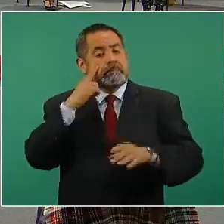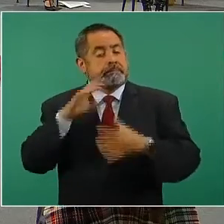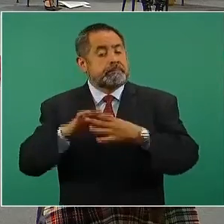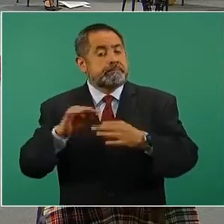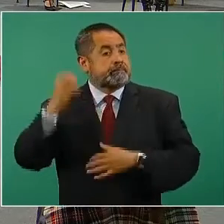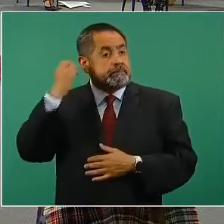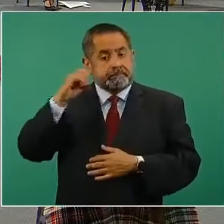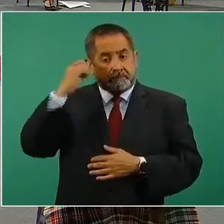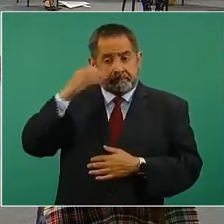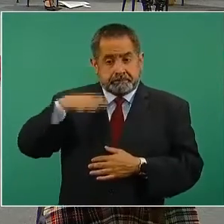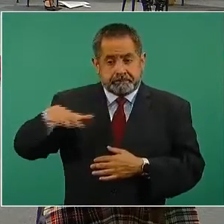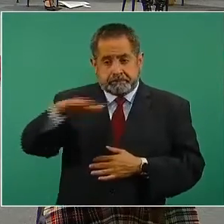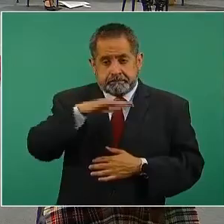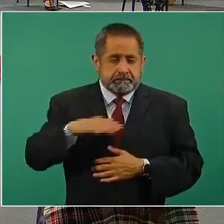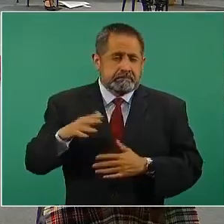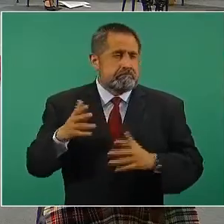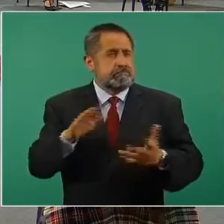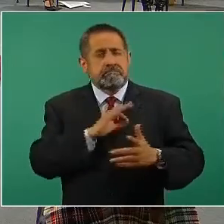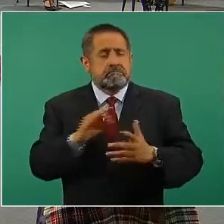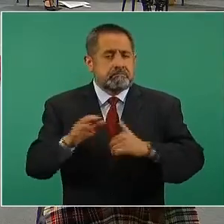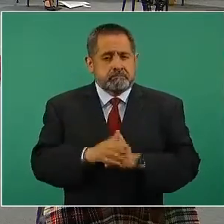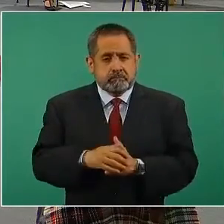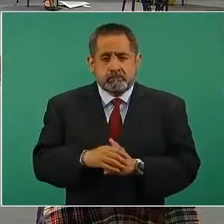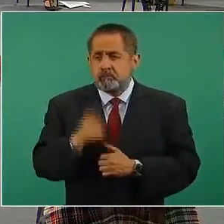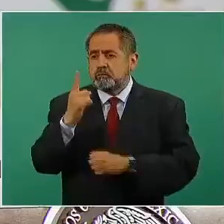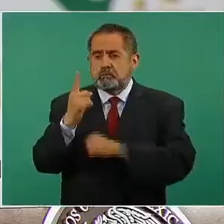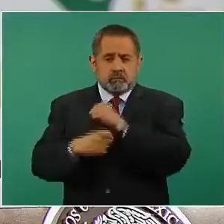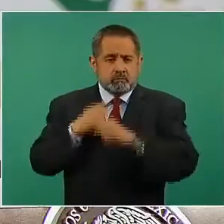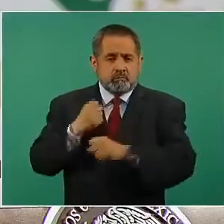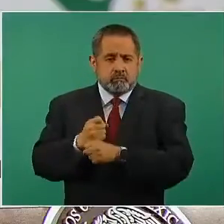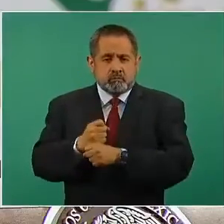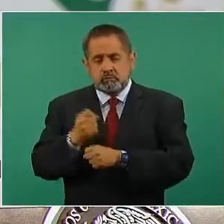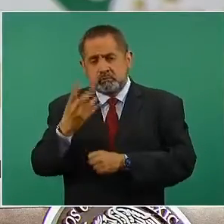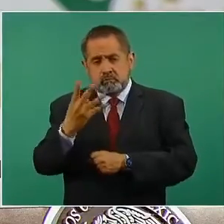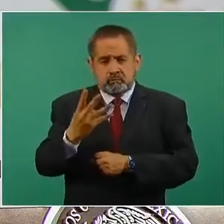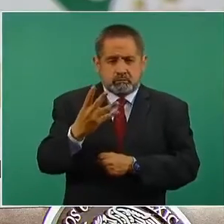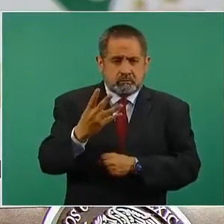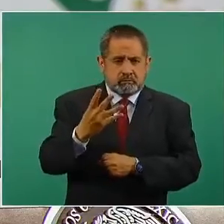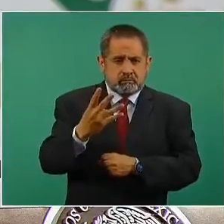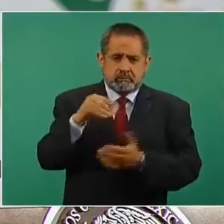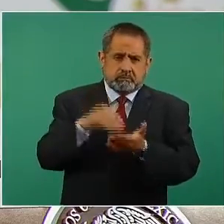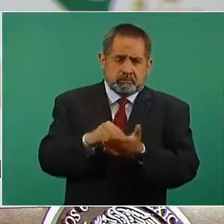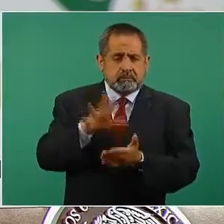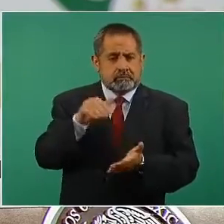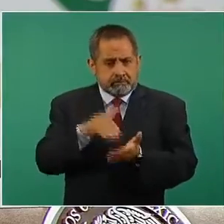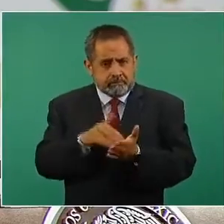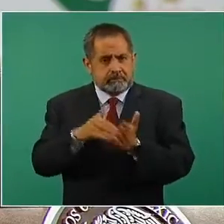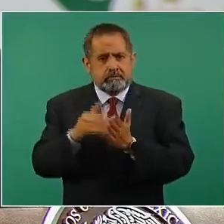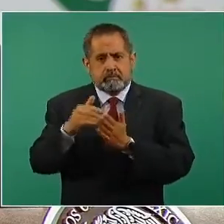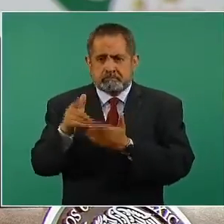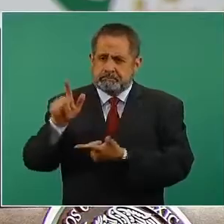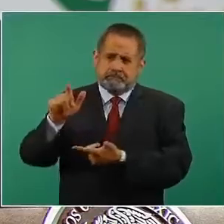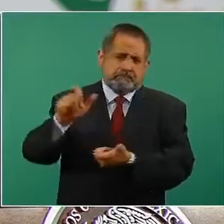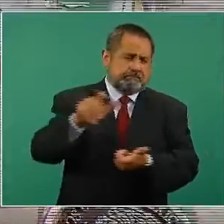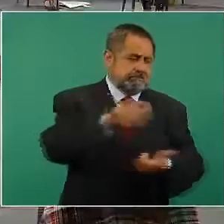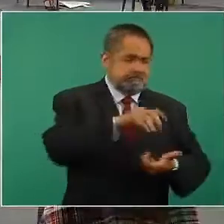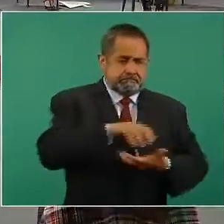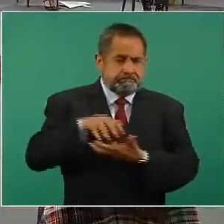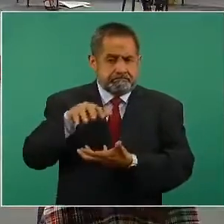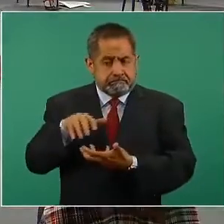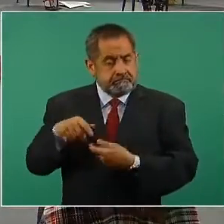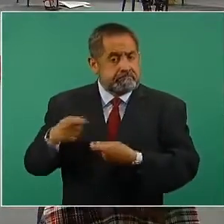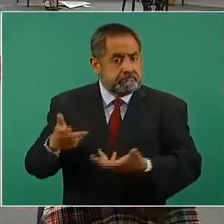Oaxaca, más o menos recauda anualmente entre 4,000 a 5,000 millones de pesos. Es decir, aquí